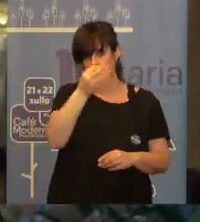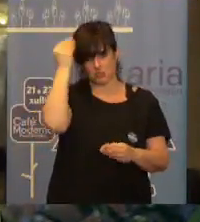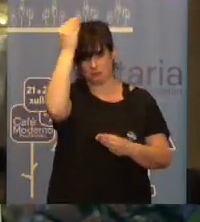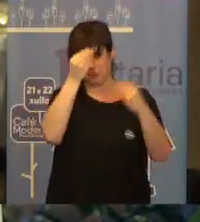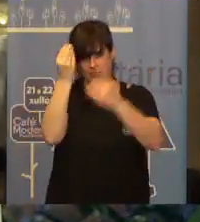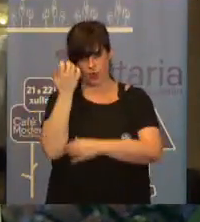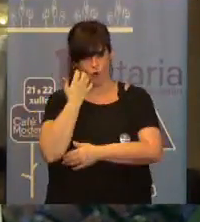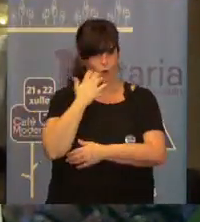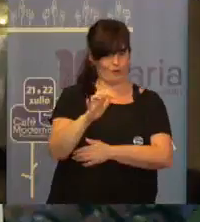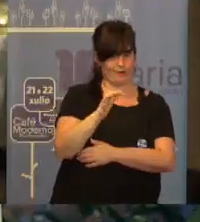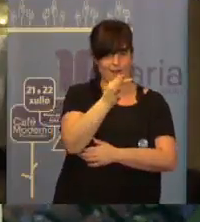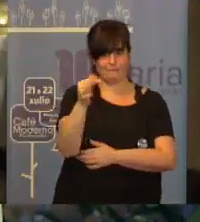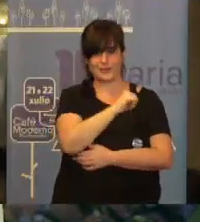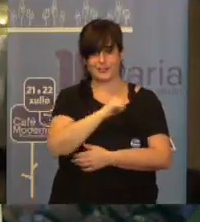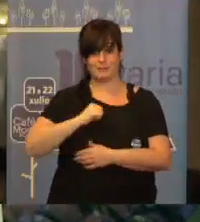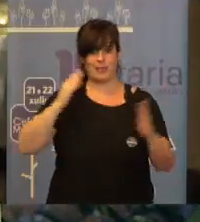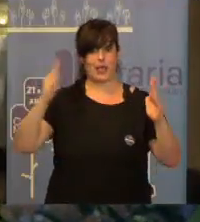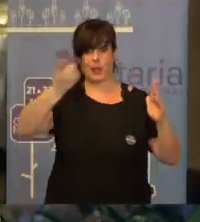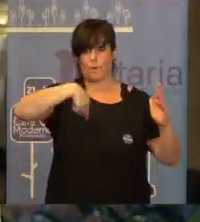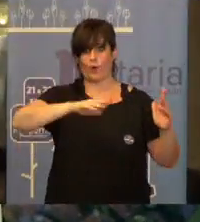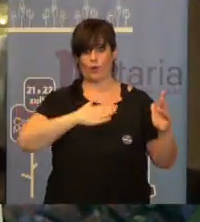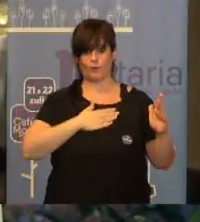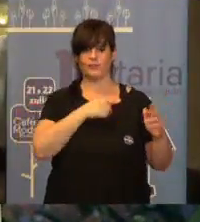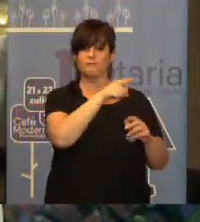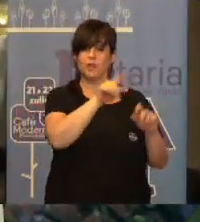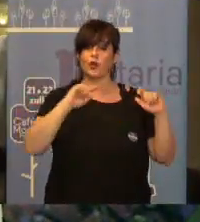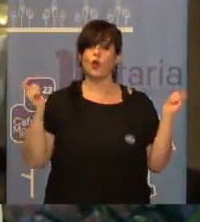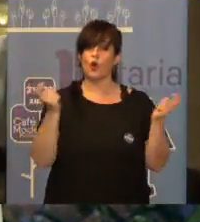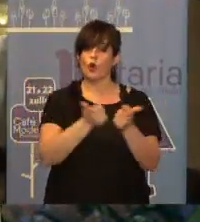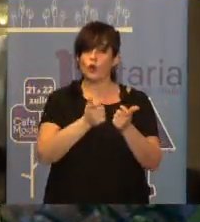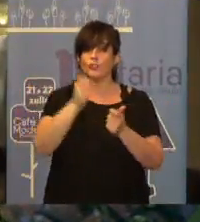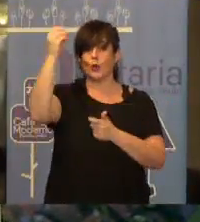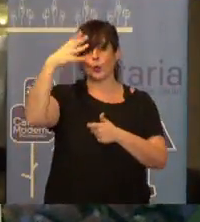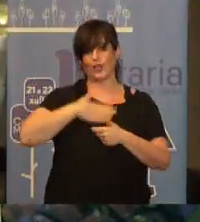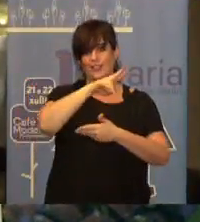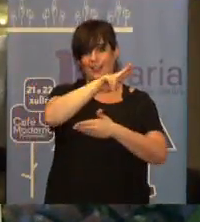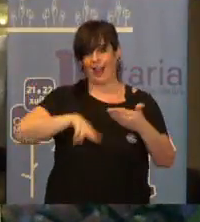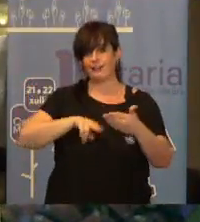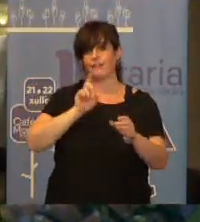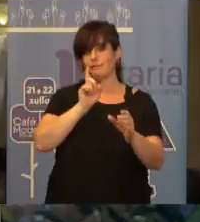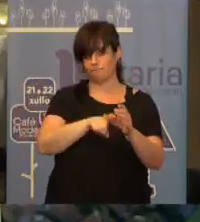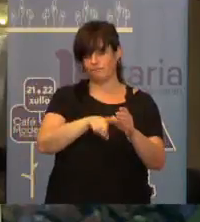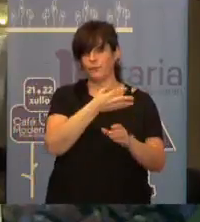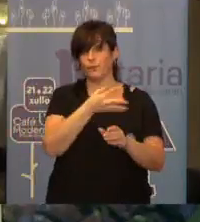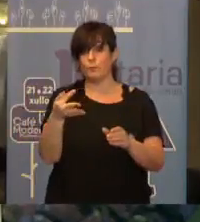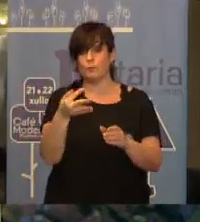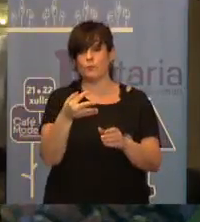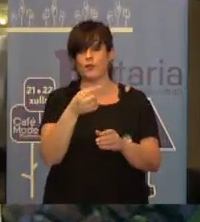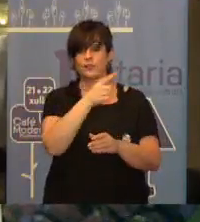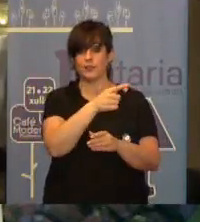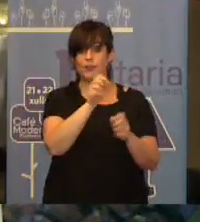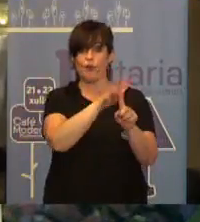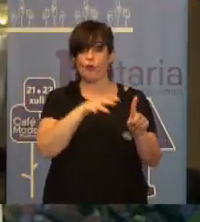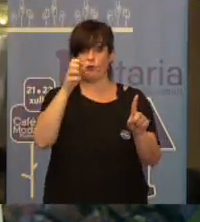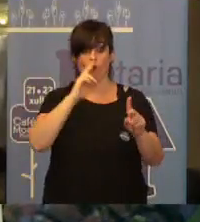independentes do noso tempo. Formou parte do Consello de Redacción da revista Luces de Galicia e foi coordinador do foro do